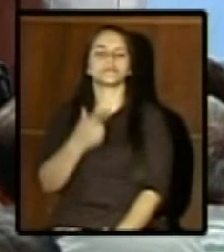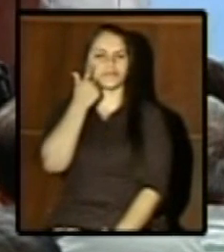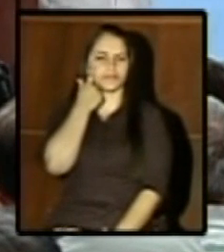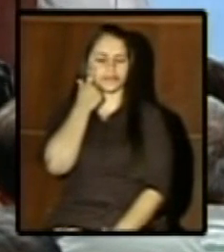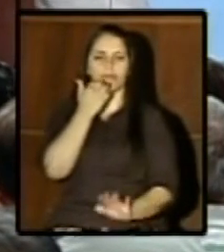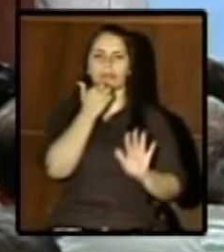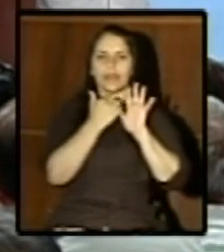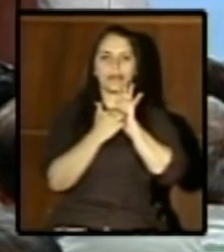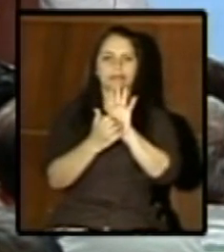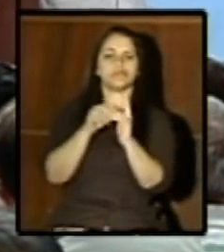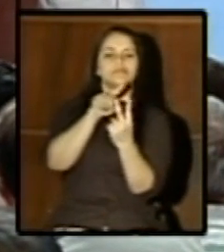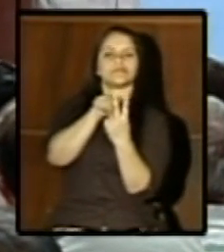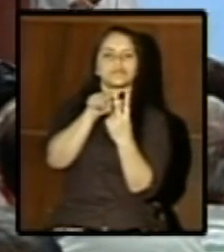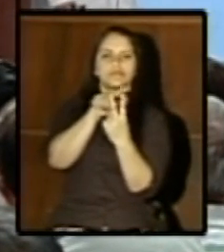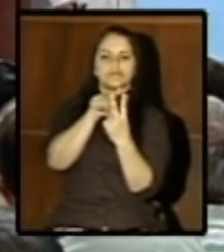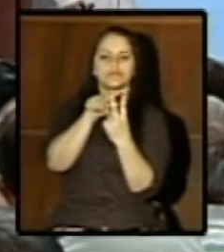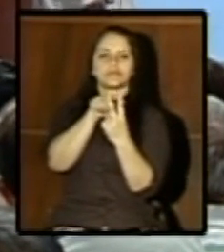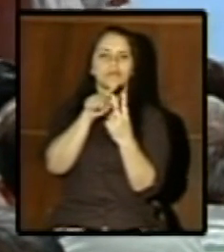¿Listo?